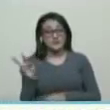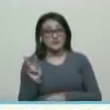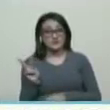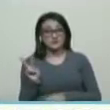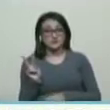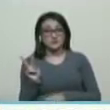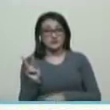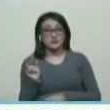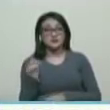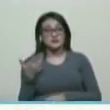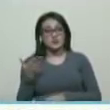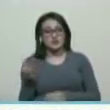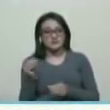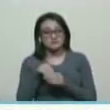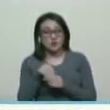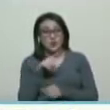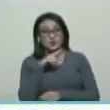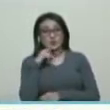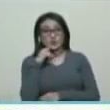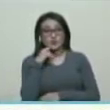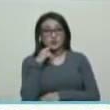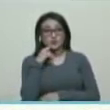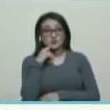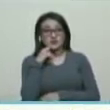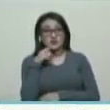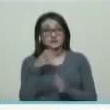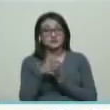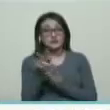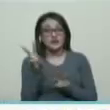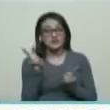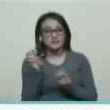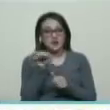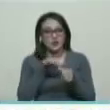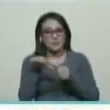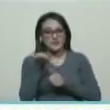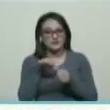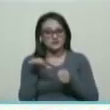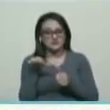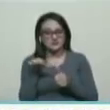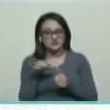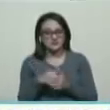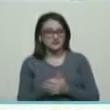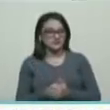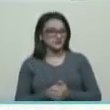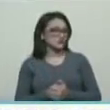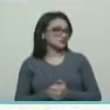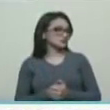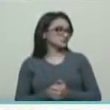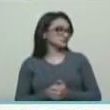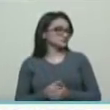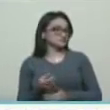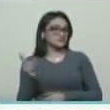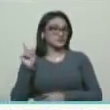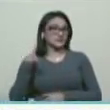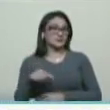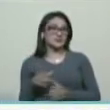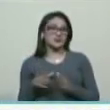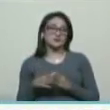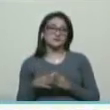importancia de incluir a Rusia en este ámbito de cooperación estratégica. Además de todo